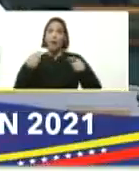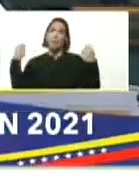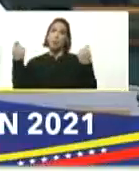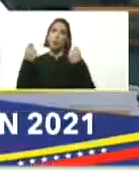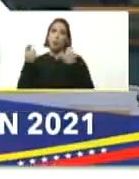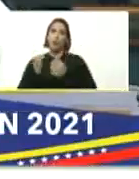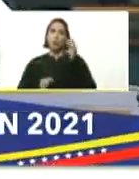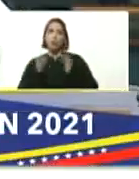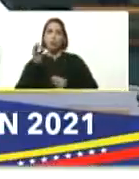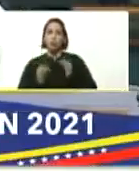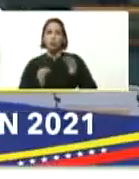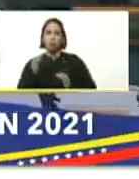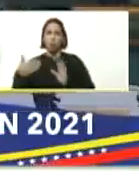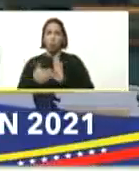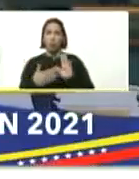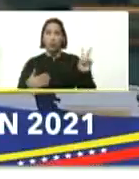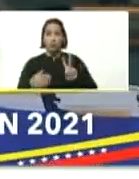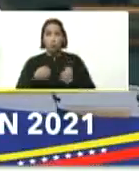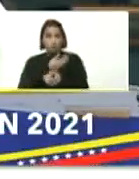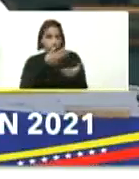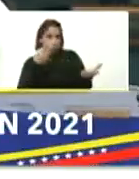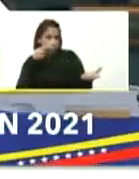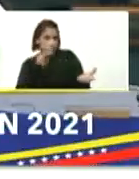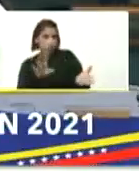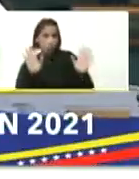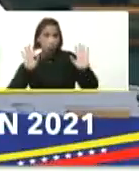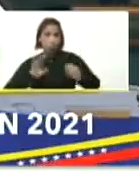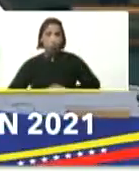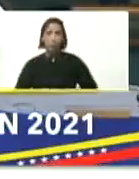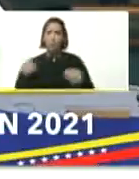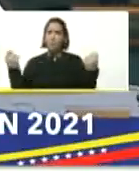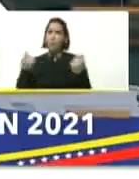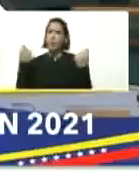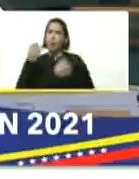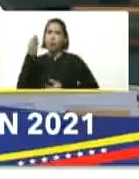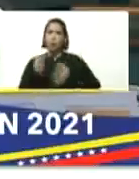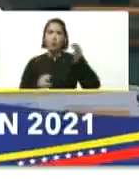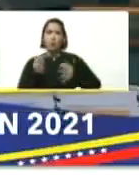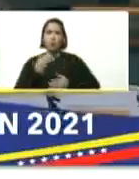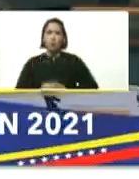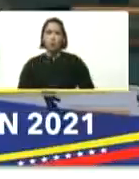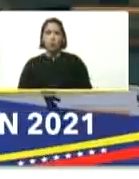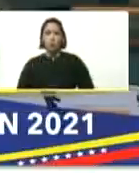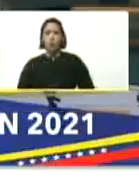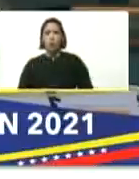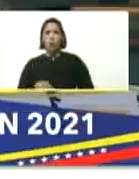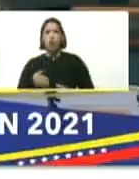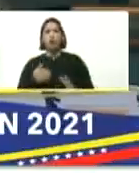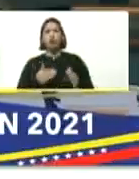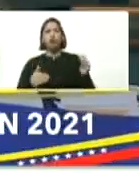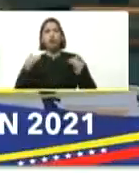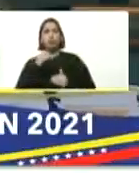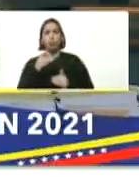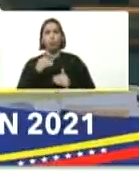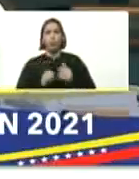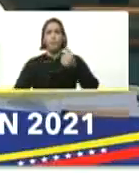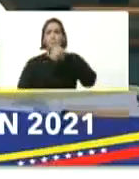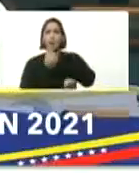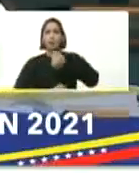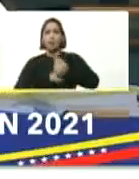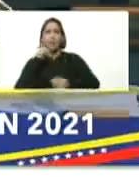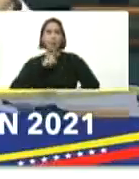juicios, como ustedes han podido ver, promover juicios sobre la base de mentiras y convertir